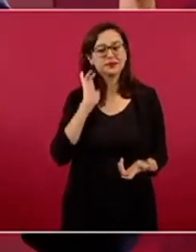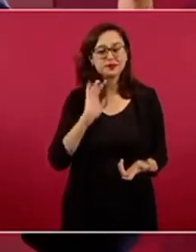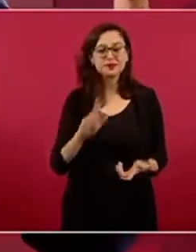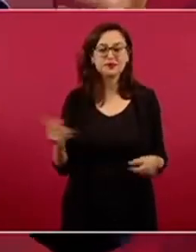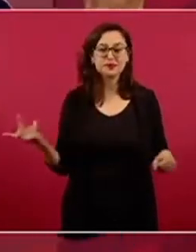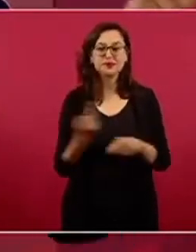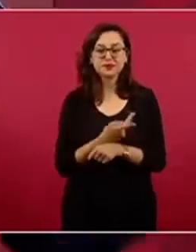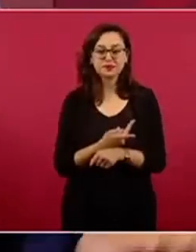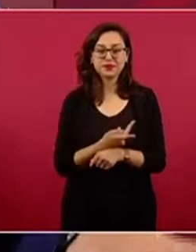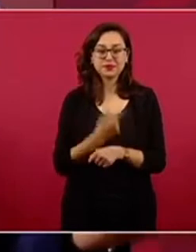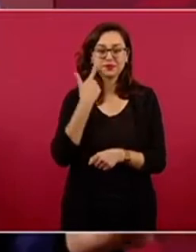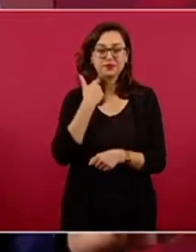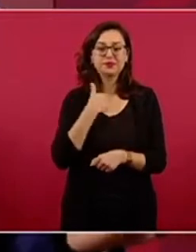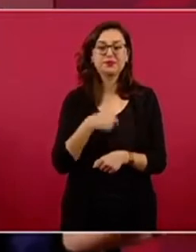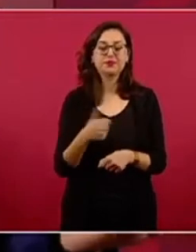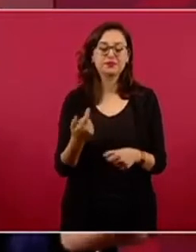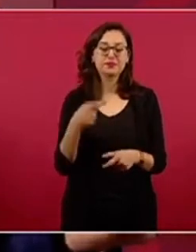autónomos empleados